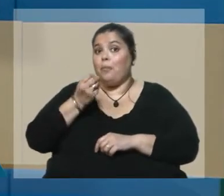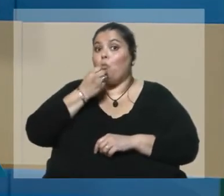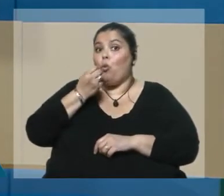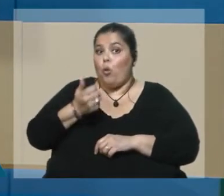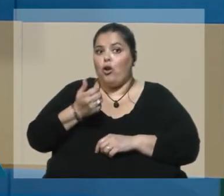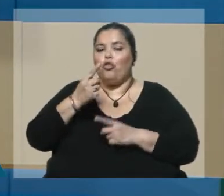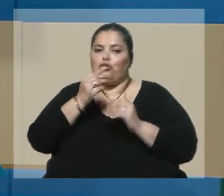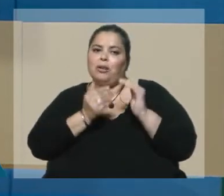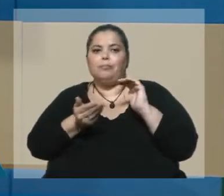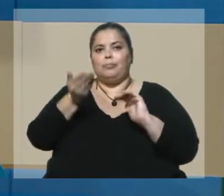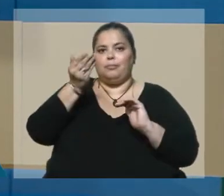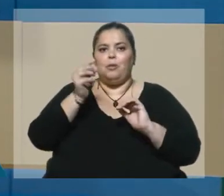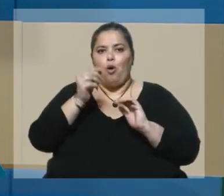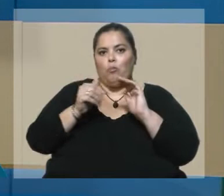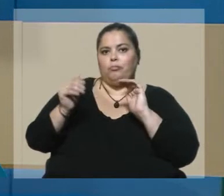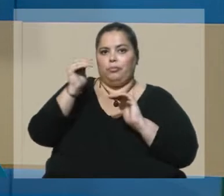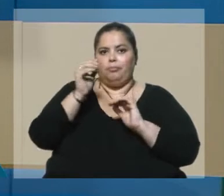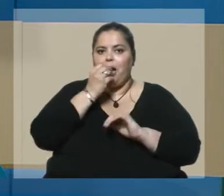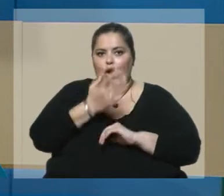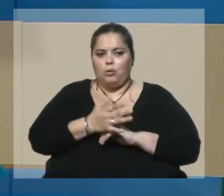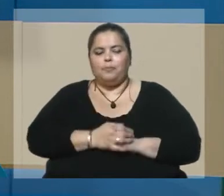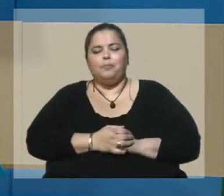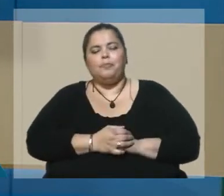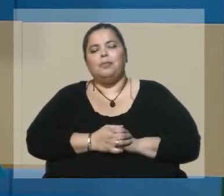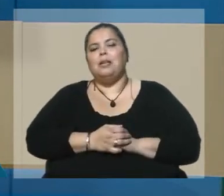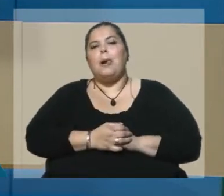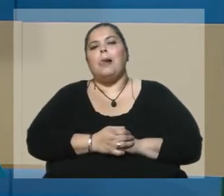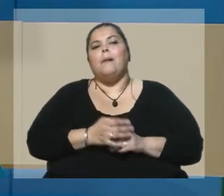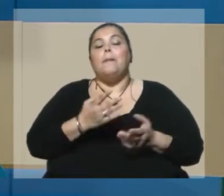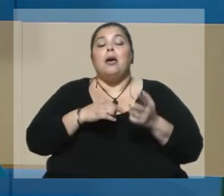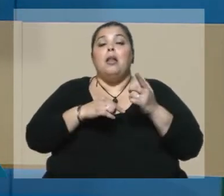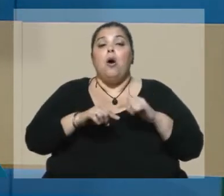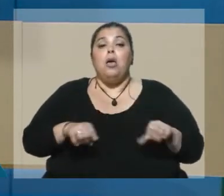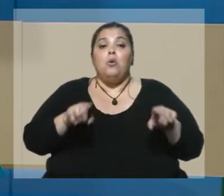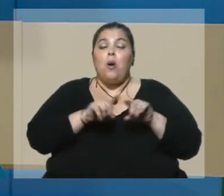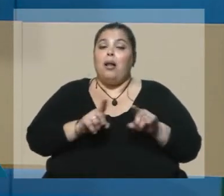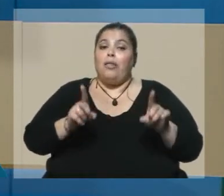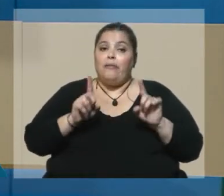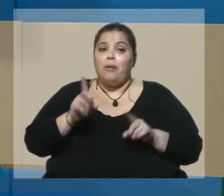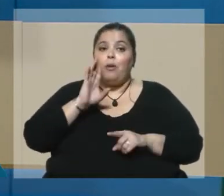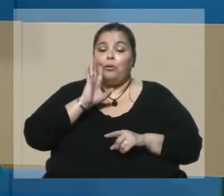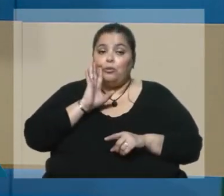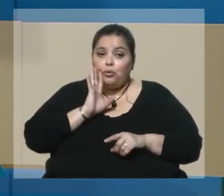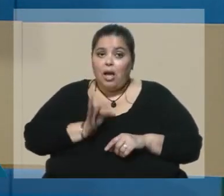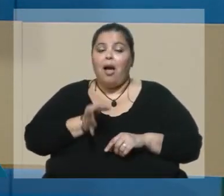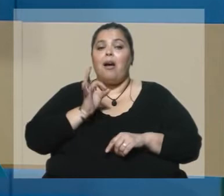corregimos un poco el alza las proyecciones De todas formas hay que tener en cuenta que